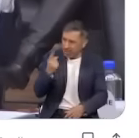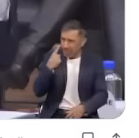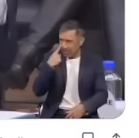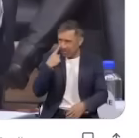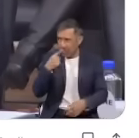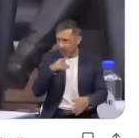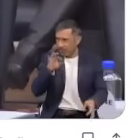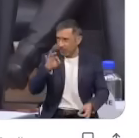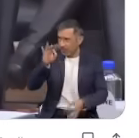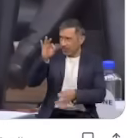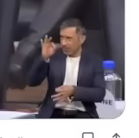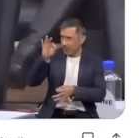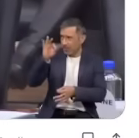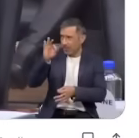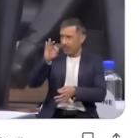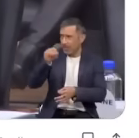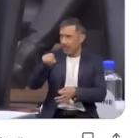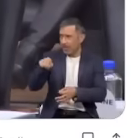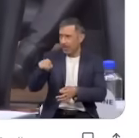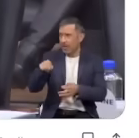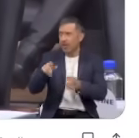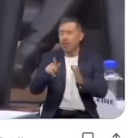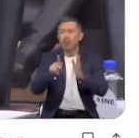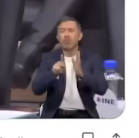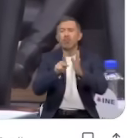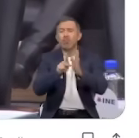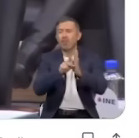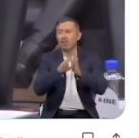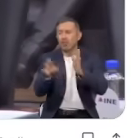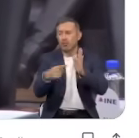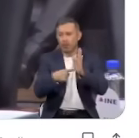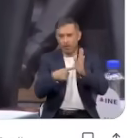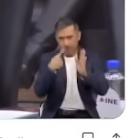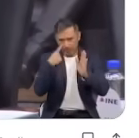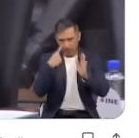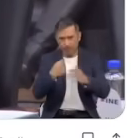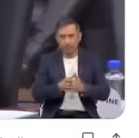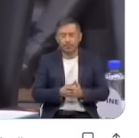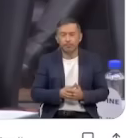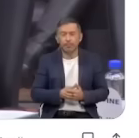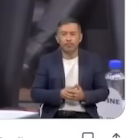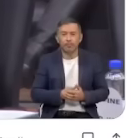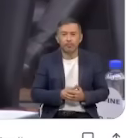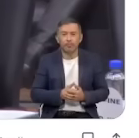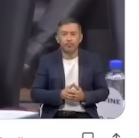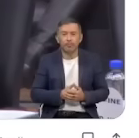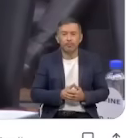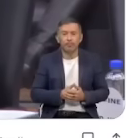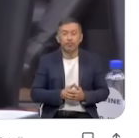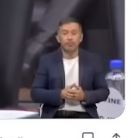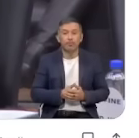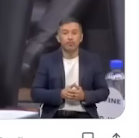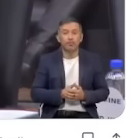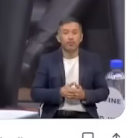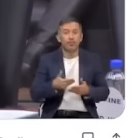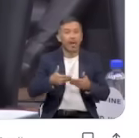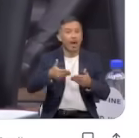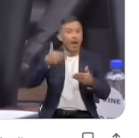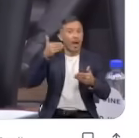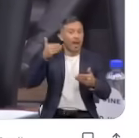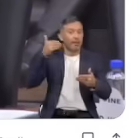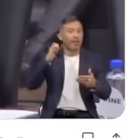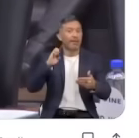esta publicación dice como antes hicieron otros jefes de